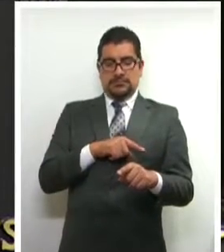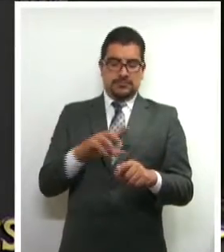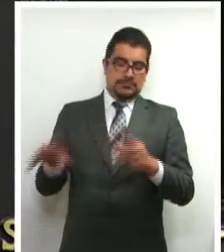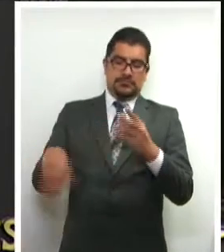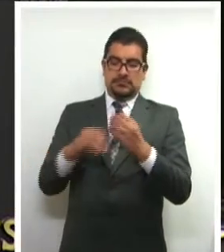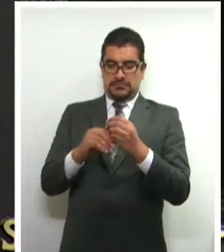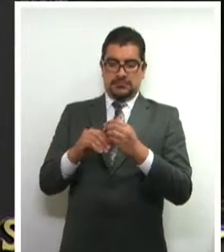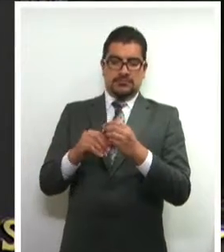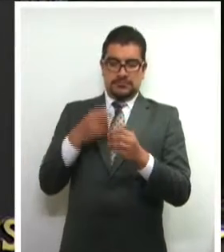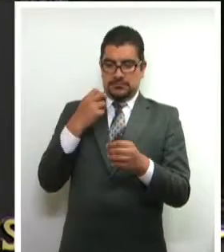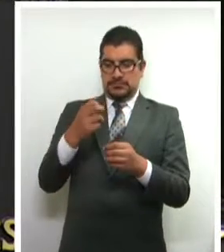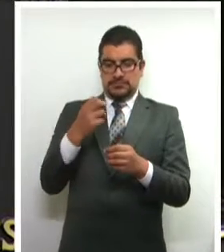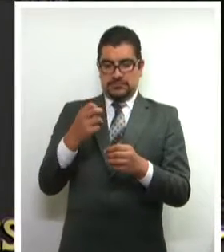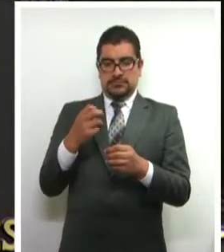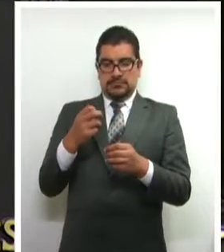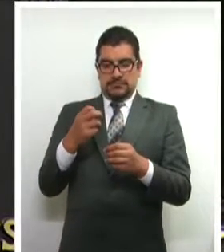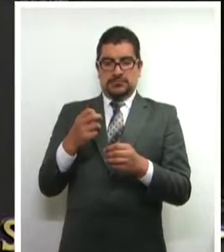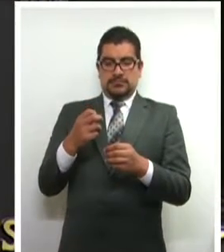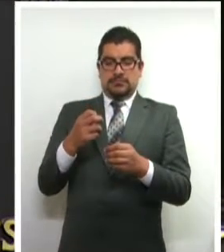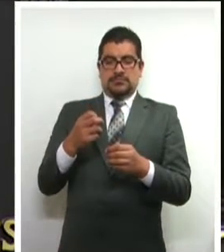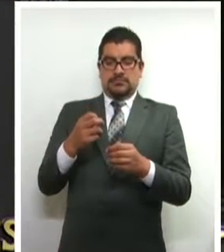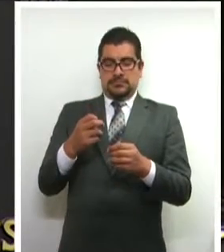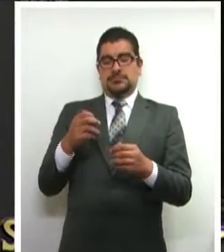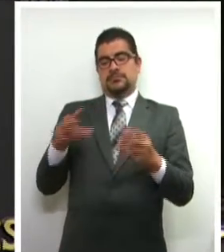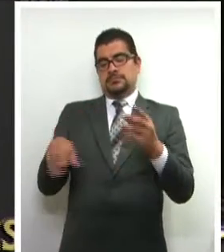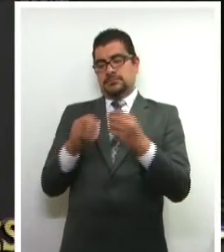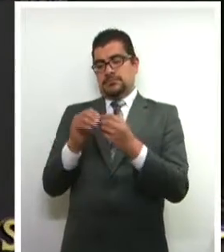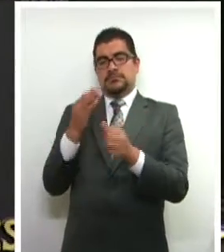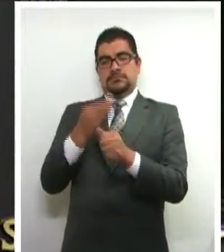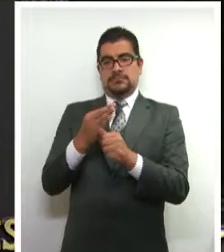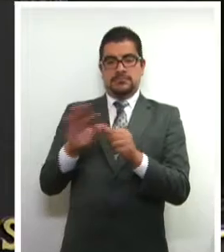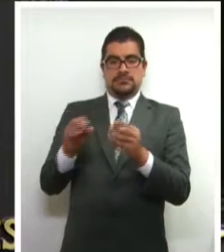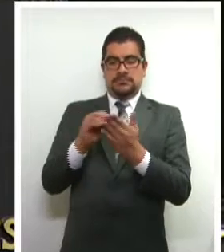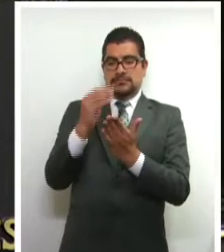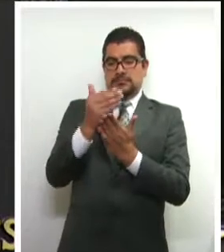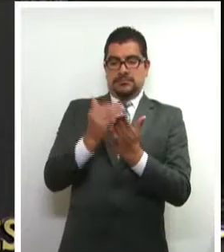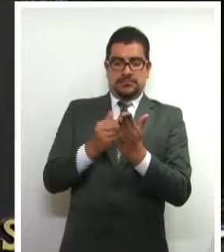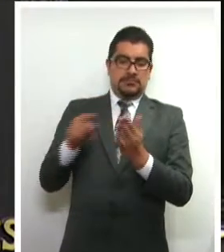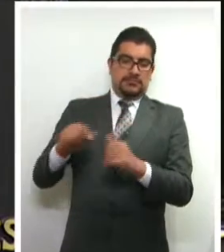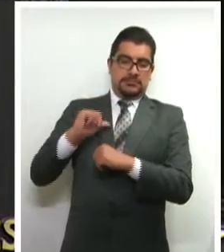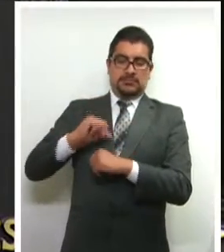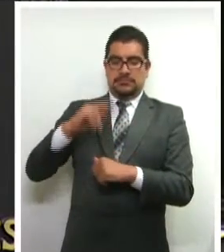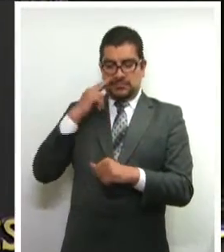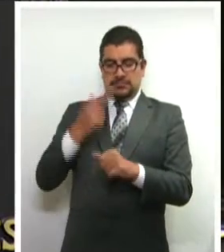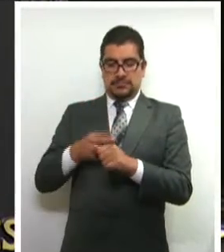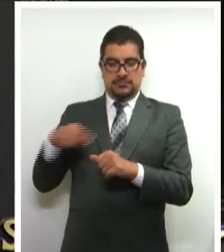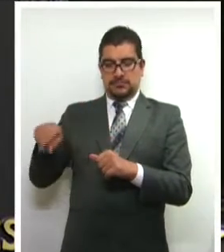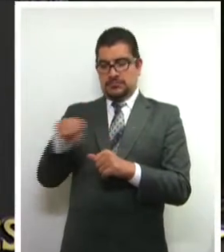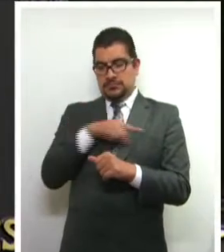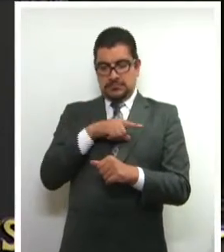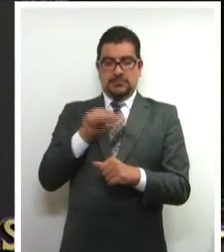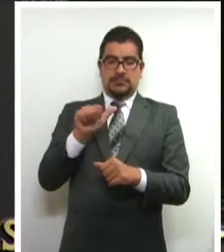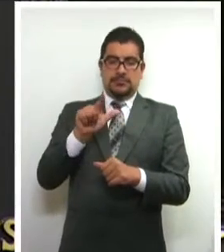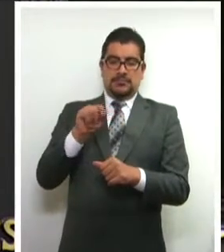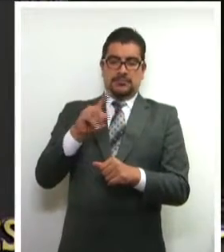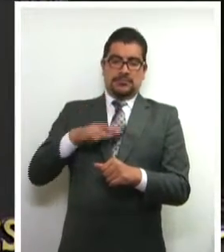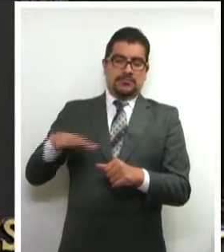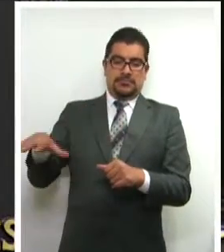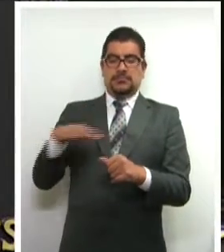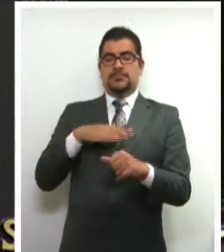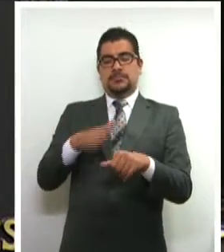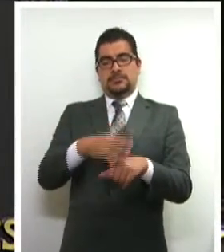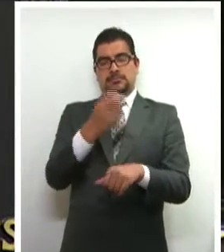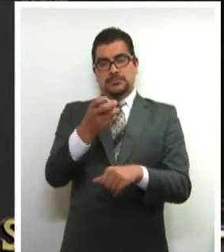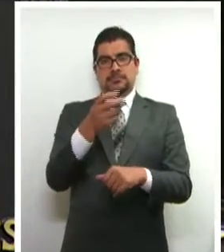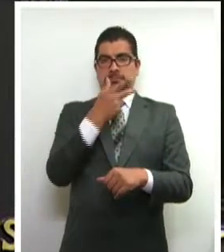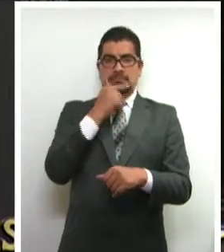agregado que se hace a una de las facultades de las alcaldías. Es por eso, compañeras y